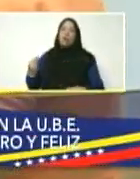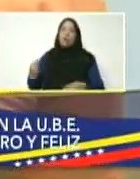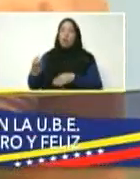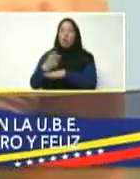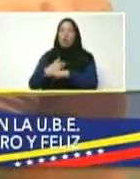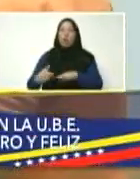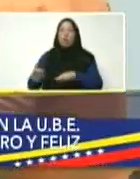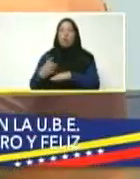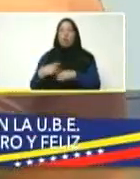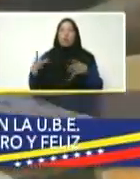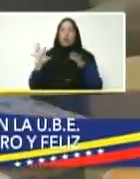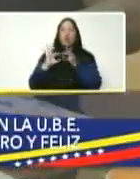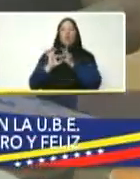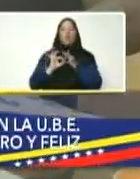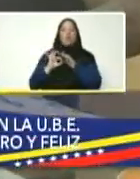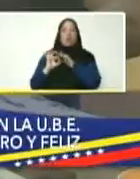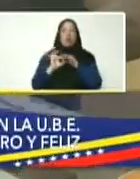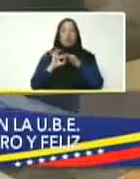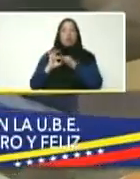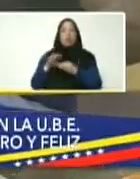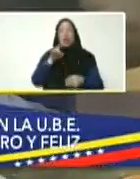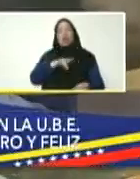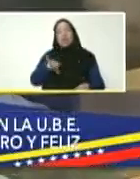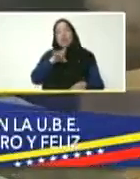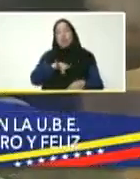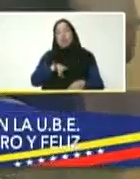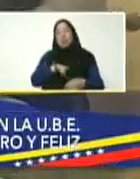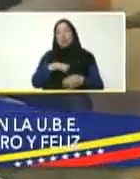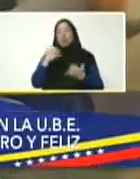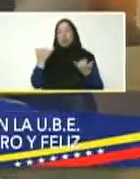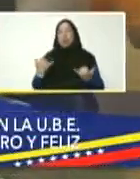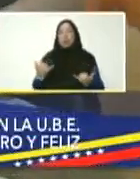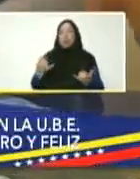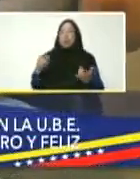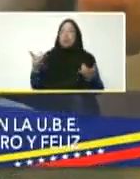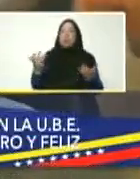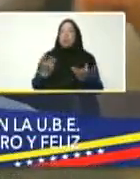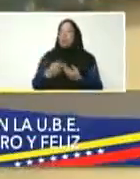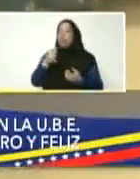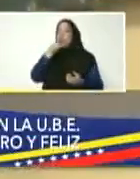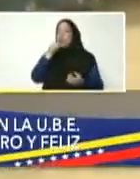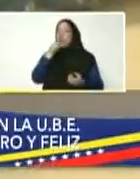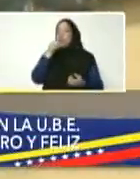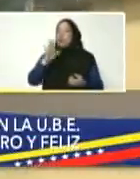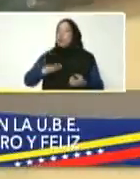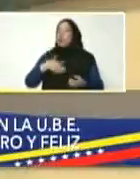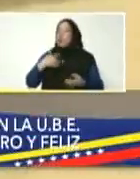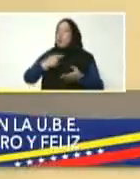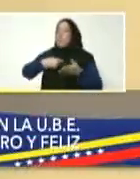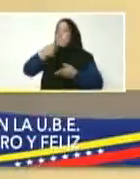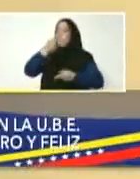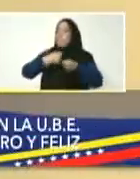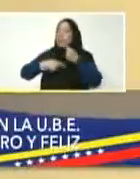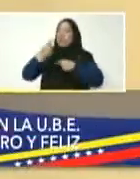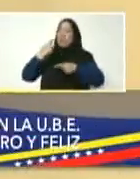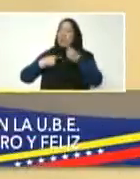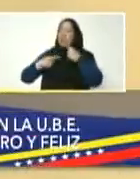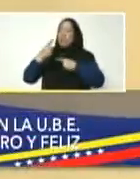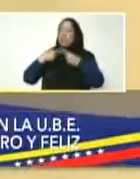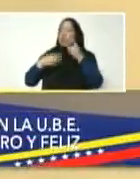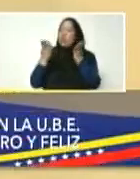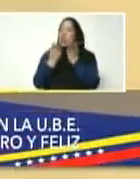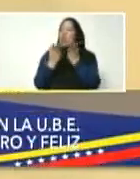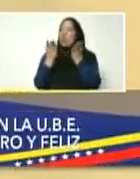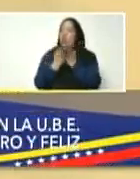Alejandro Terán nos unimos pues a ese sentimiento suyo. Estamos comprando compresores para poder pintar, incluso estamos utilizando la